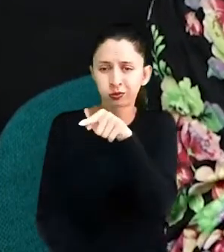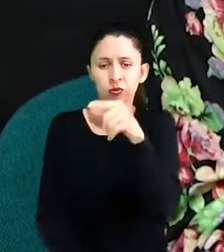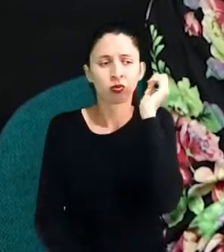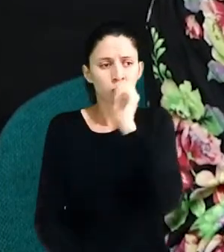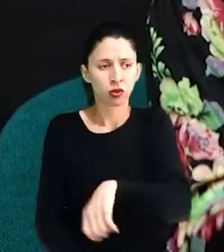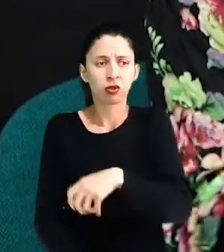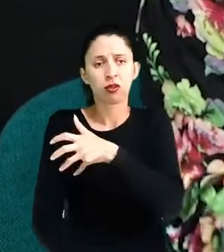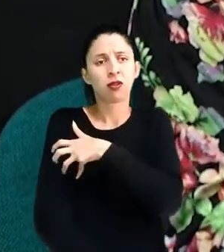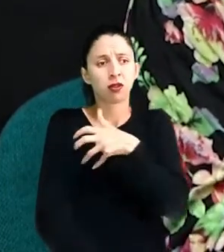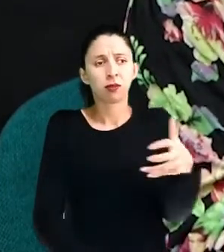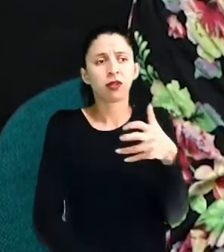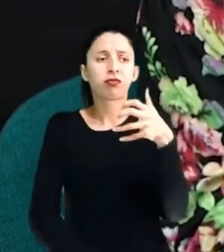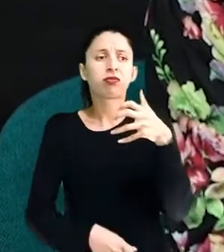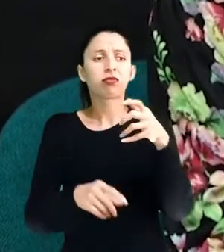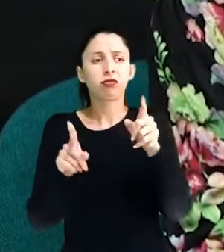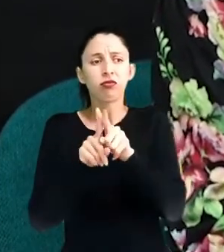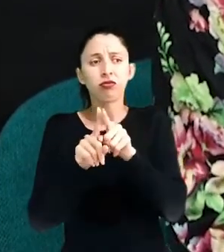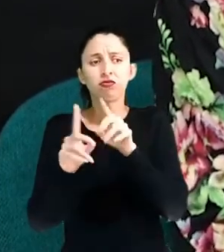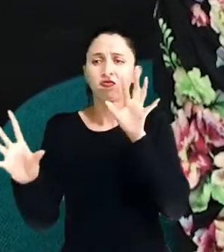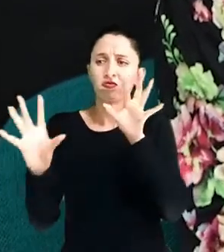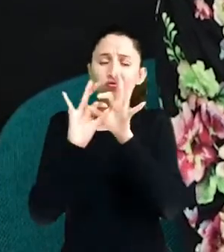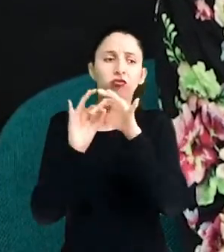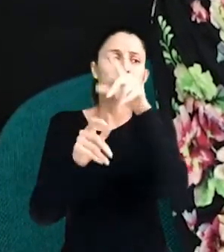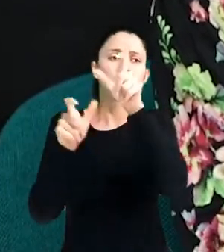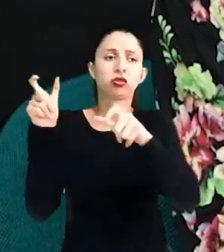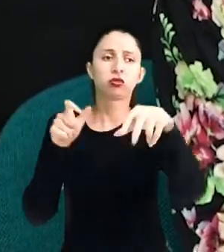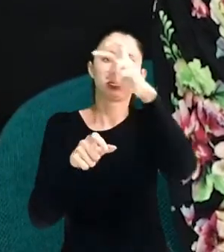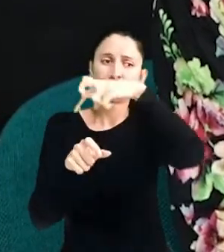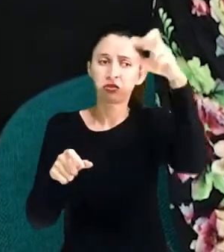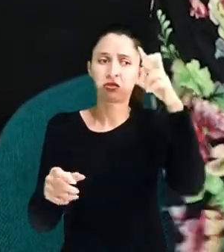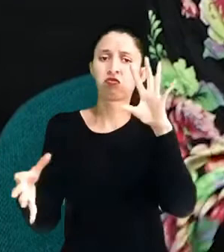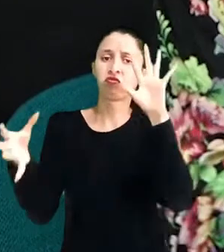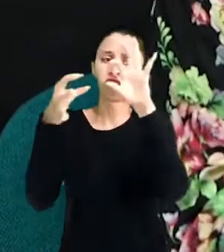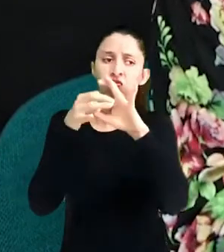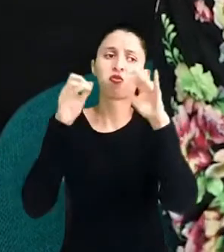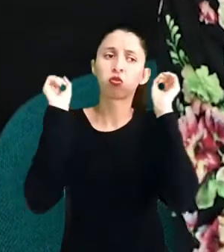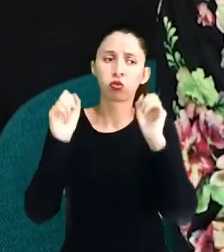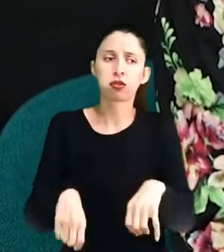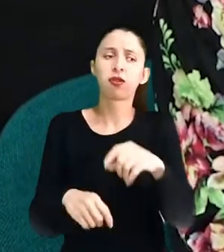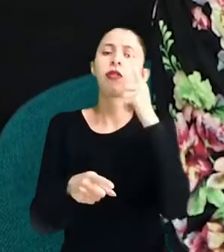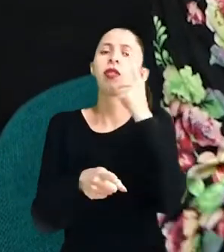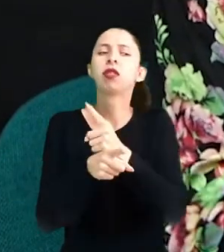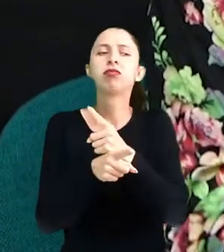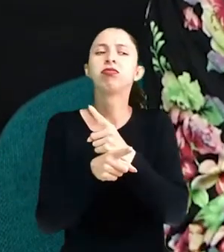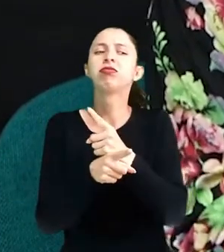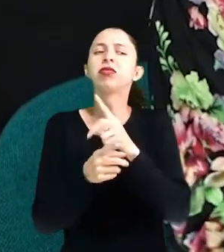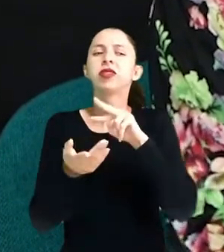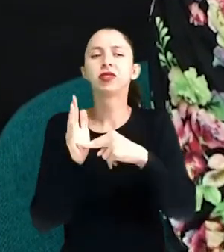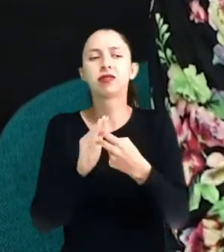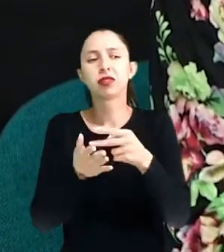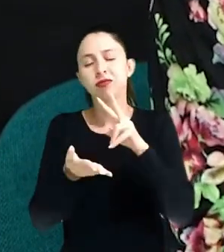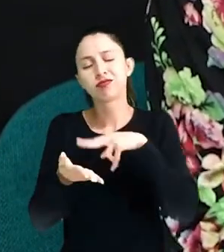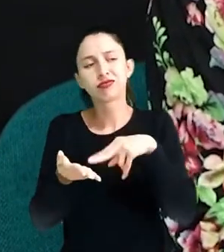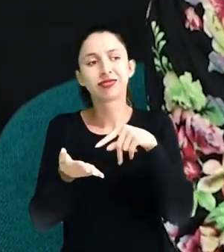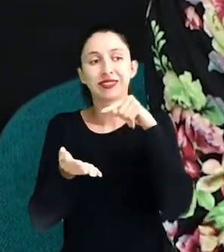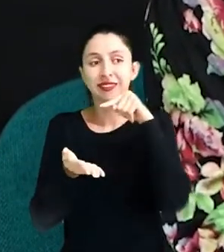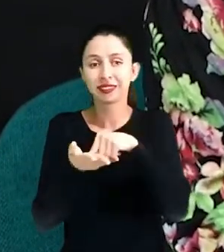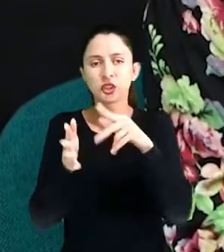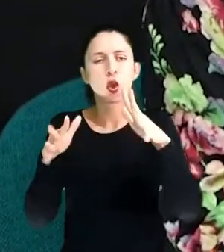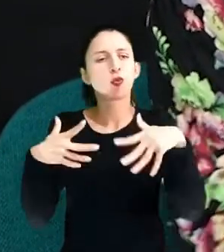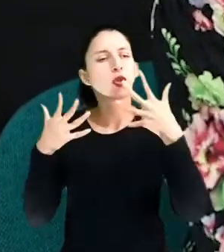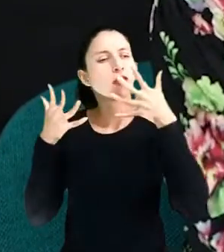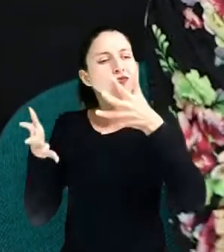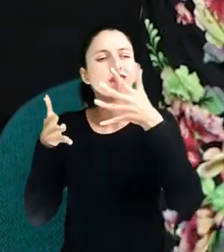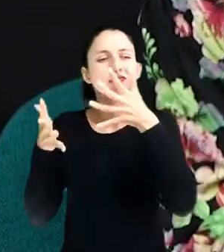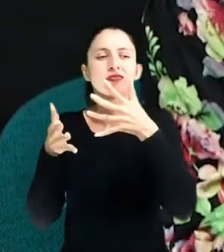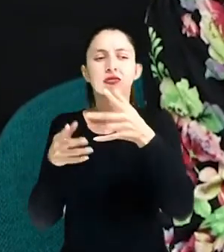total capacidad, de como usted lo dice, al enlazarse con otros profesionales, poder también llevar a cabo la escritura y perpetuar quizá el